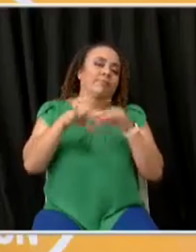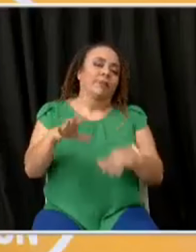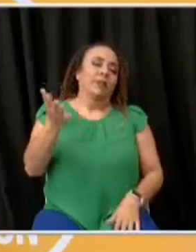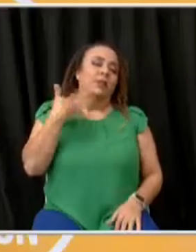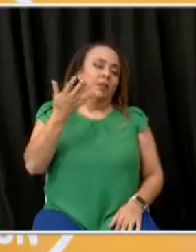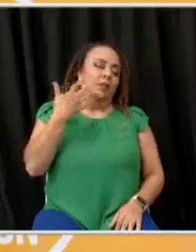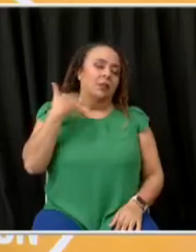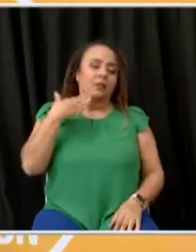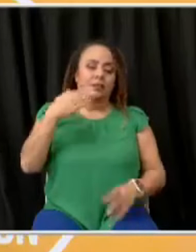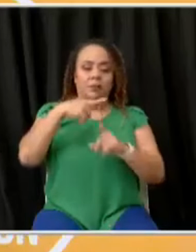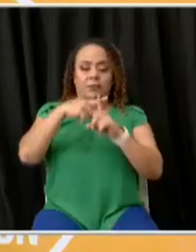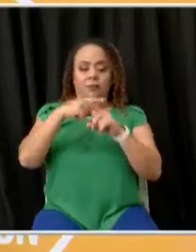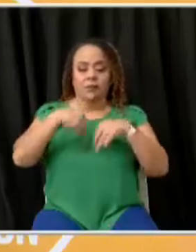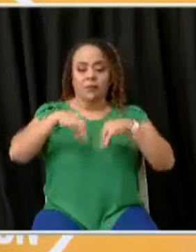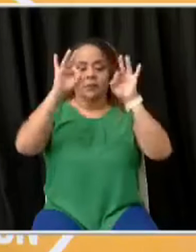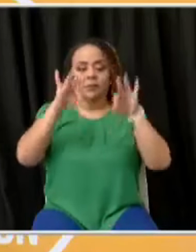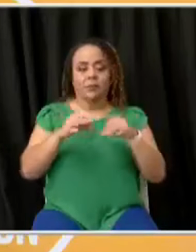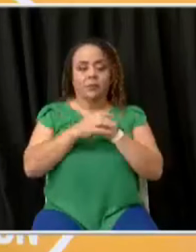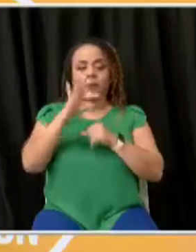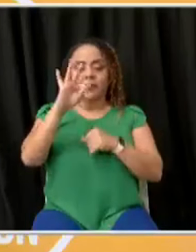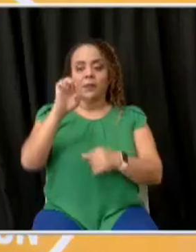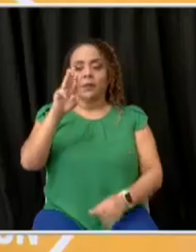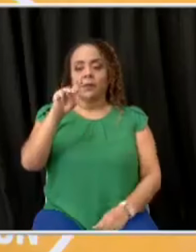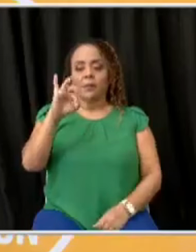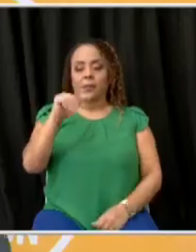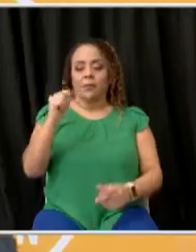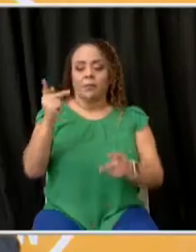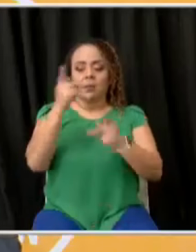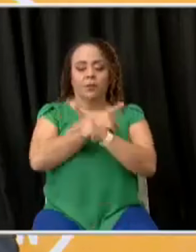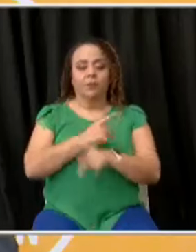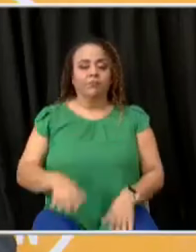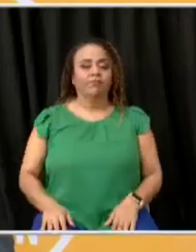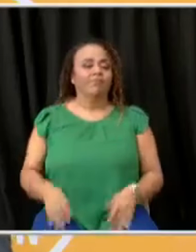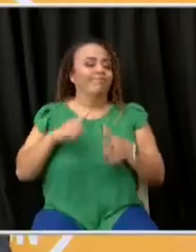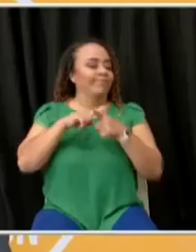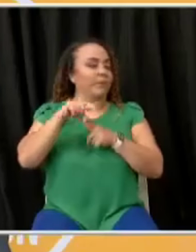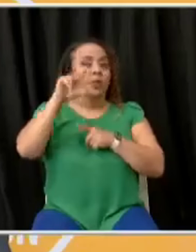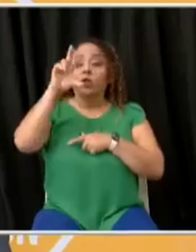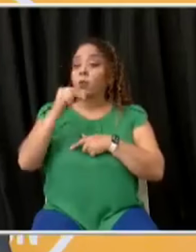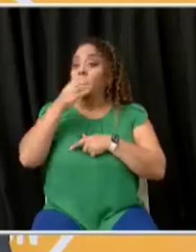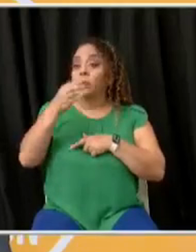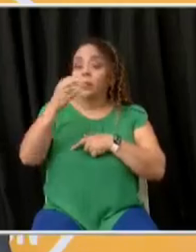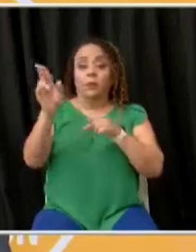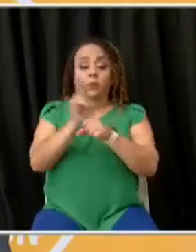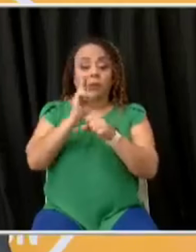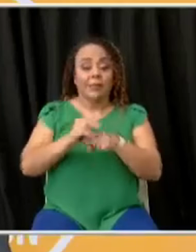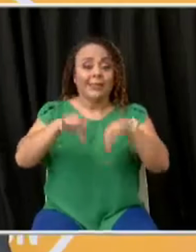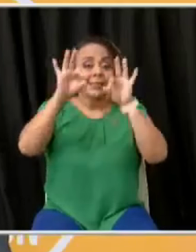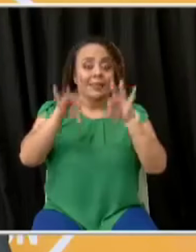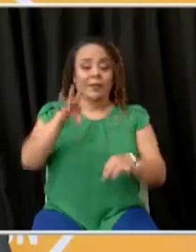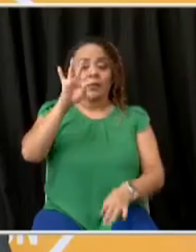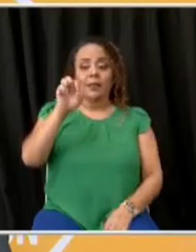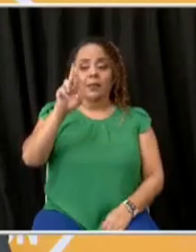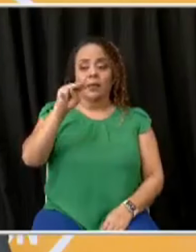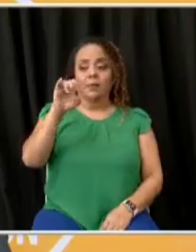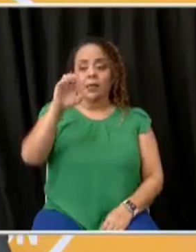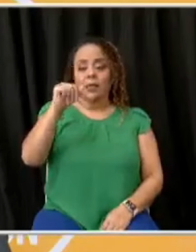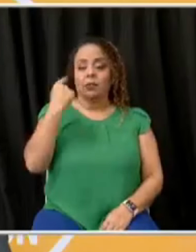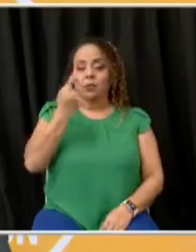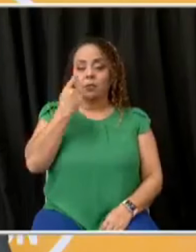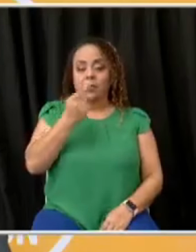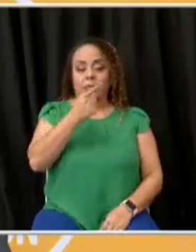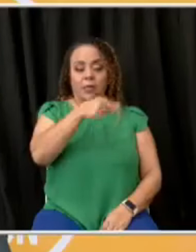una sábana térmica que te retiene el calor nos va a empeorar el problema. Nos va a empeorar. Entonces no es recomendable usar una sábana térmica siempre y cuando sea de